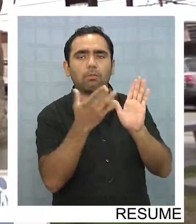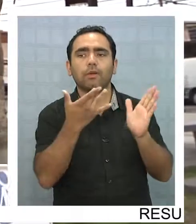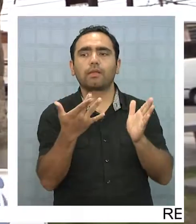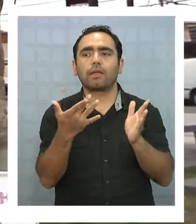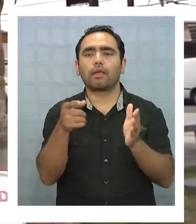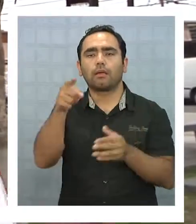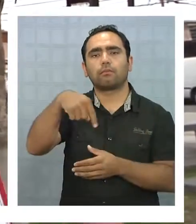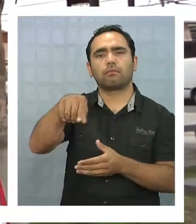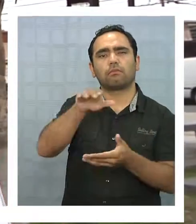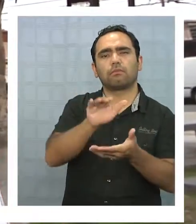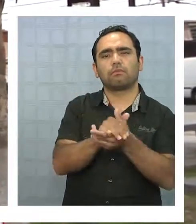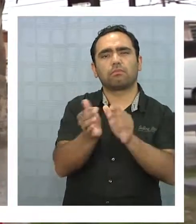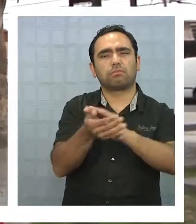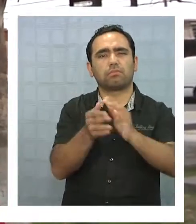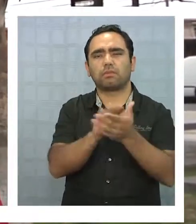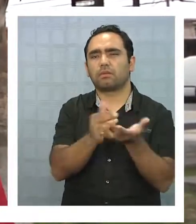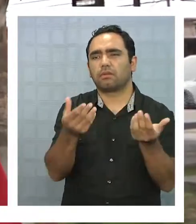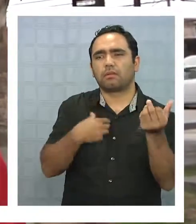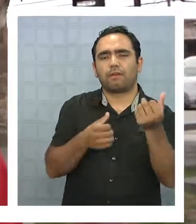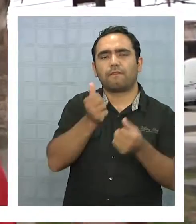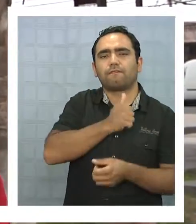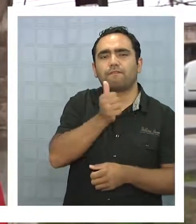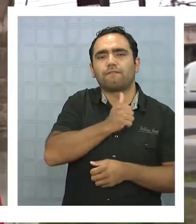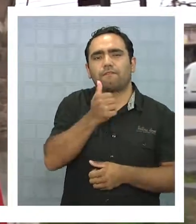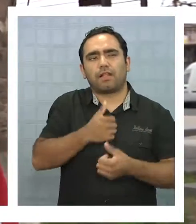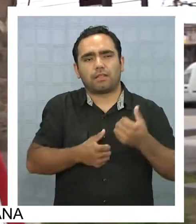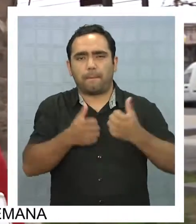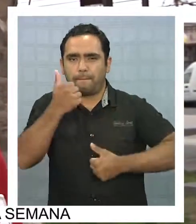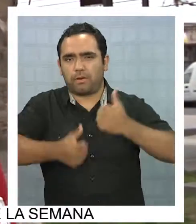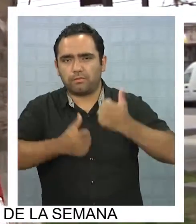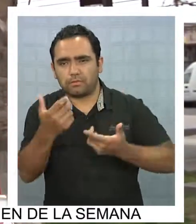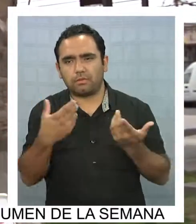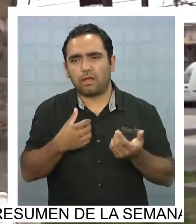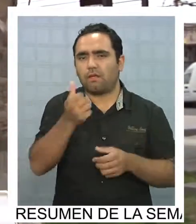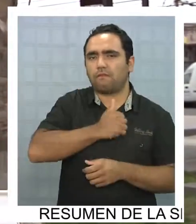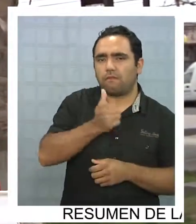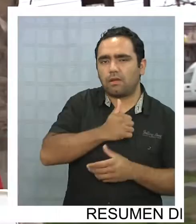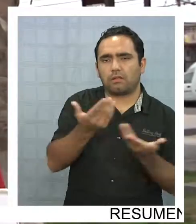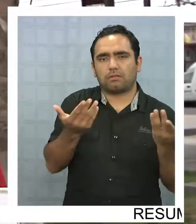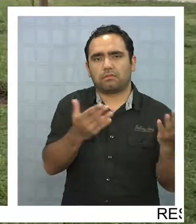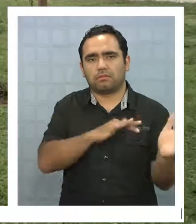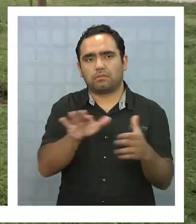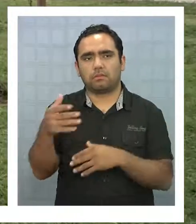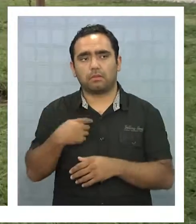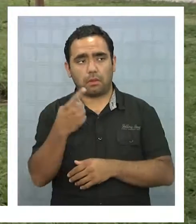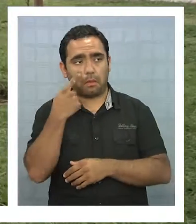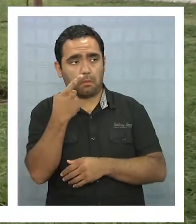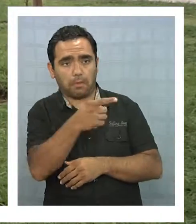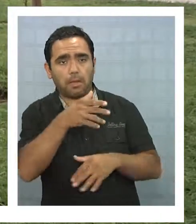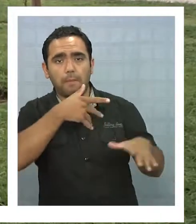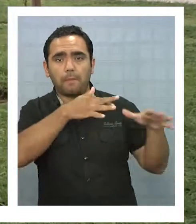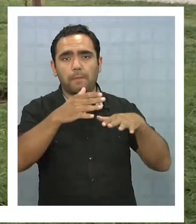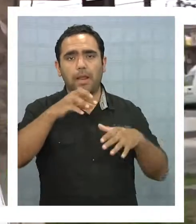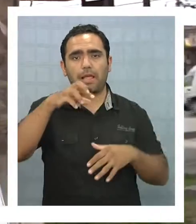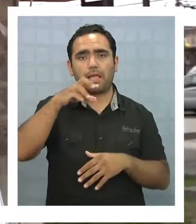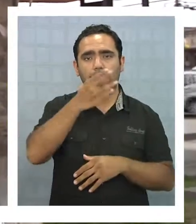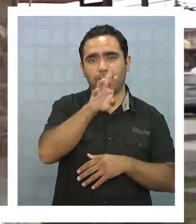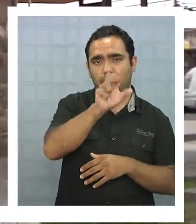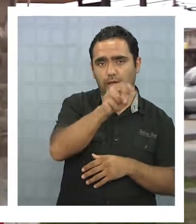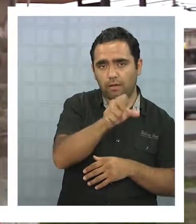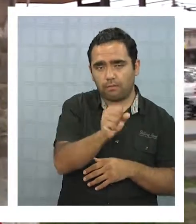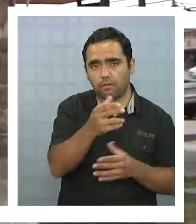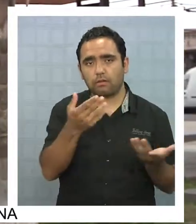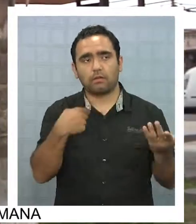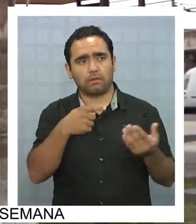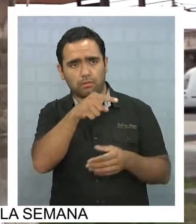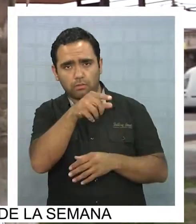la falta de preocupación, la falta de competencia, la falta de profesionalismo. Es cosa de ver el emblemático Parque Playa Brava, el Parque Sucupira 2. Hoy día